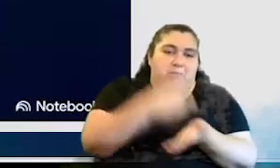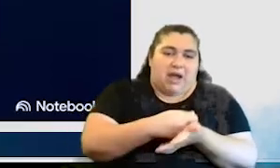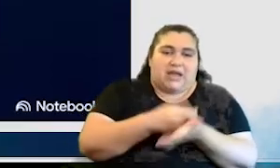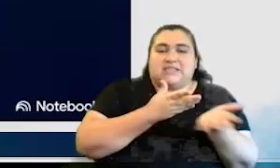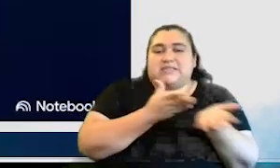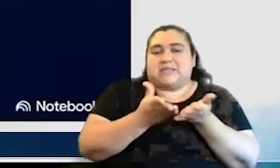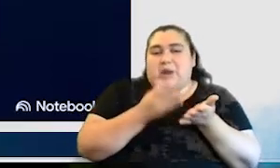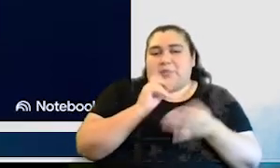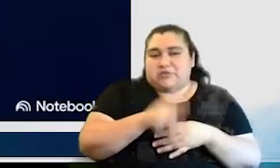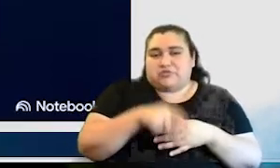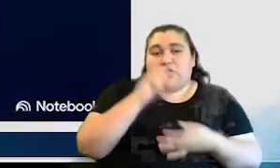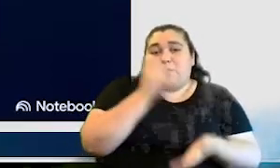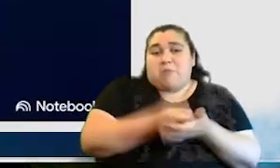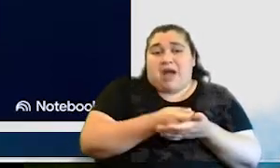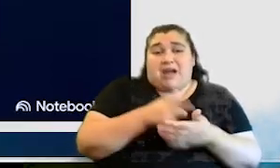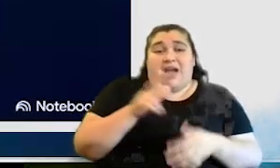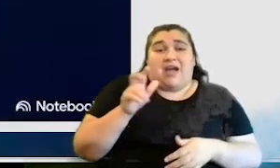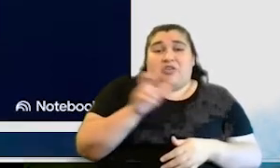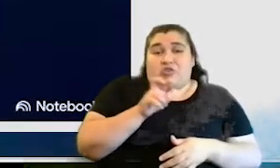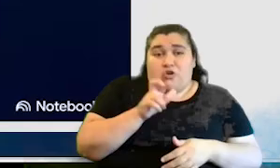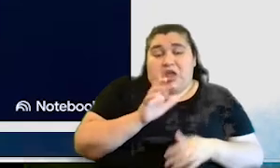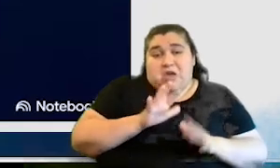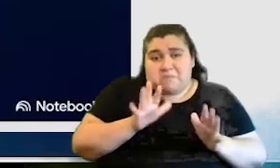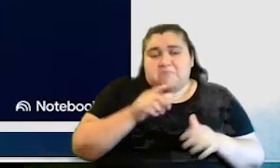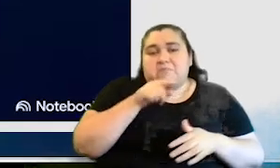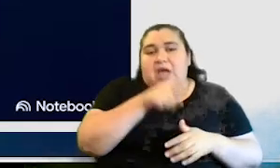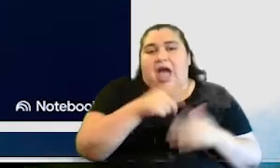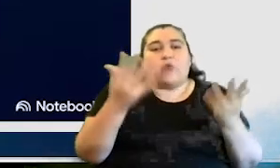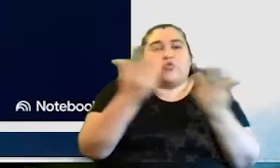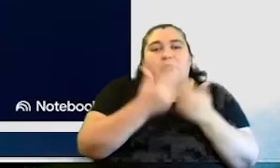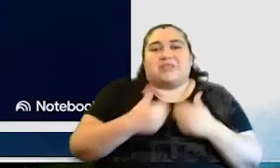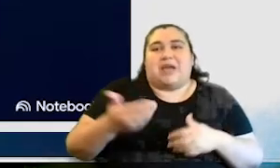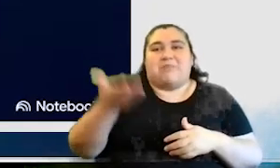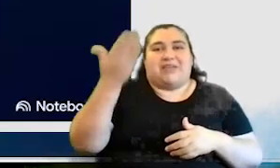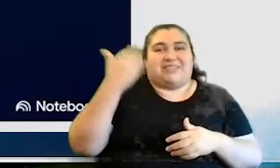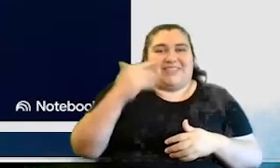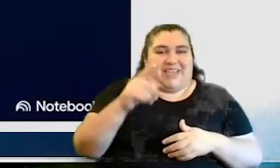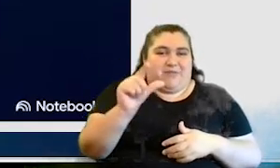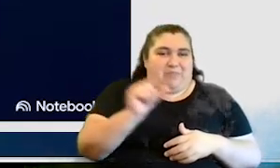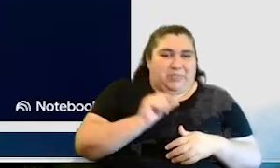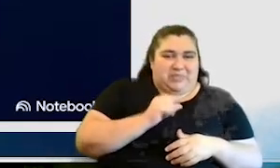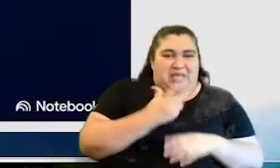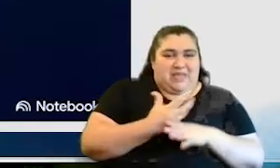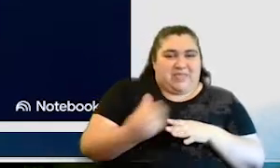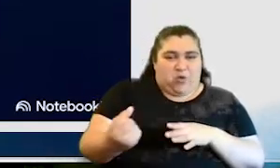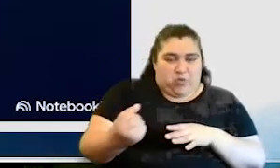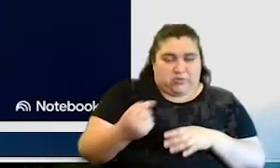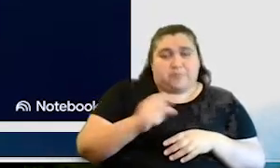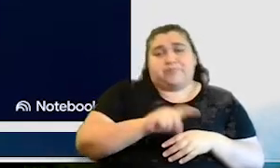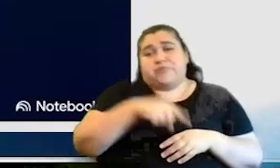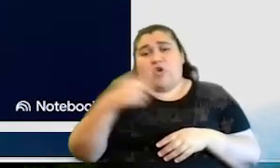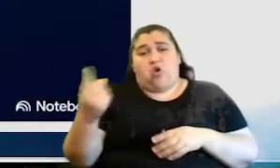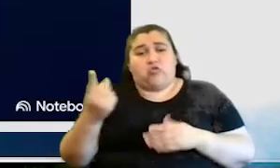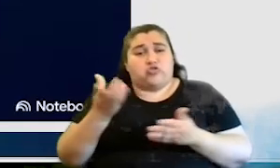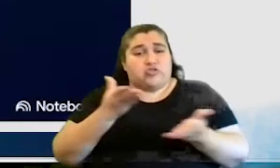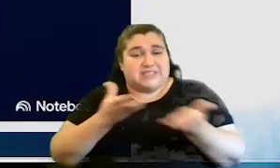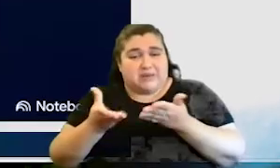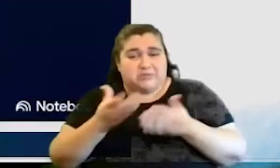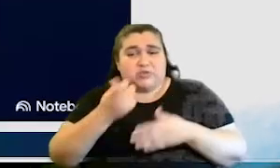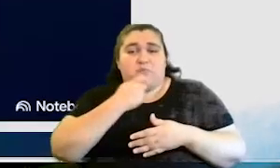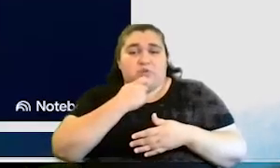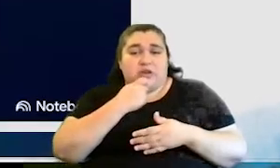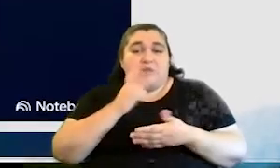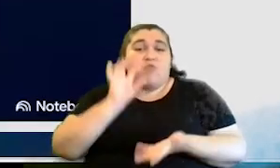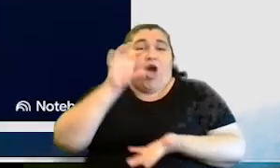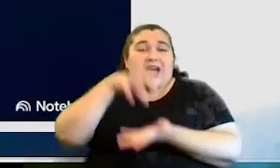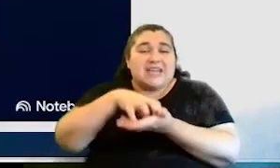servicio que se paga en moneda extranjera, y automáticamente viene. Con el caso de otros servicios, como pueden ser las agencias de